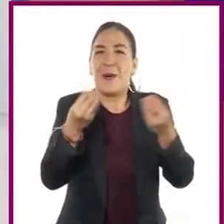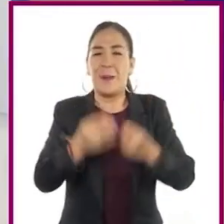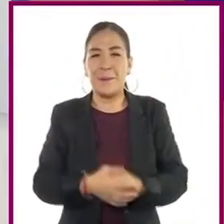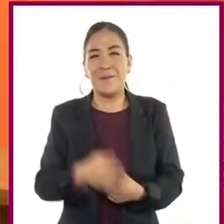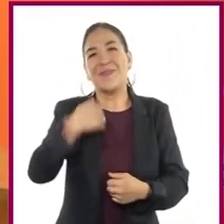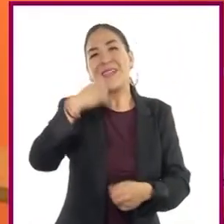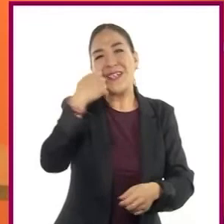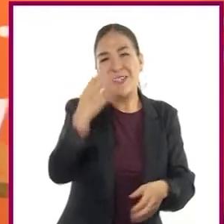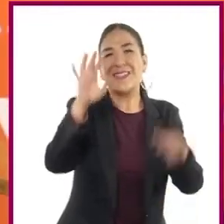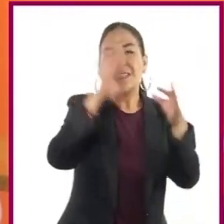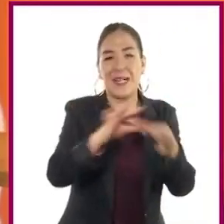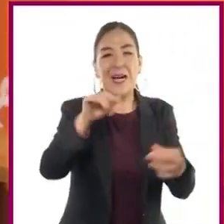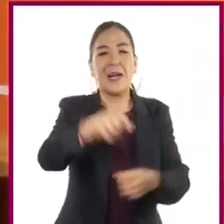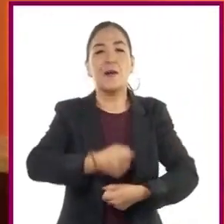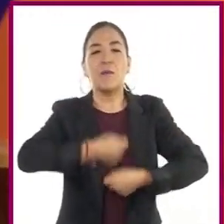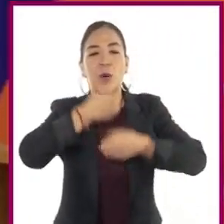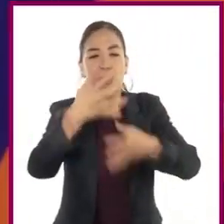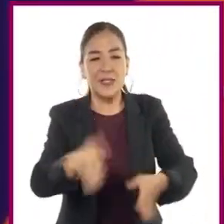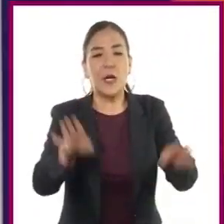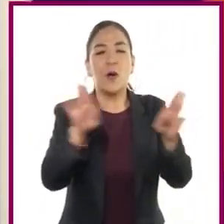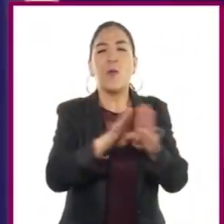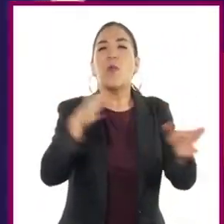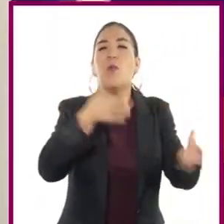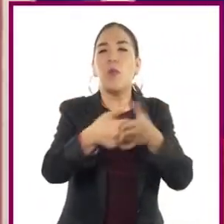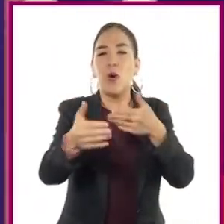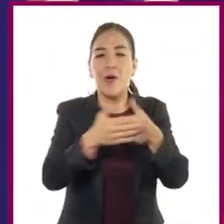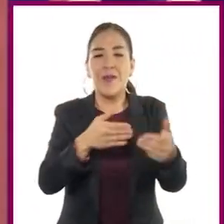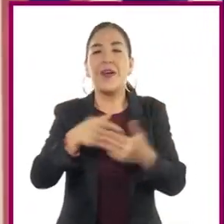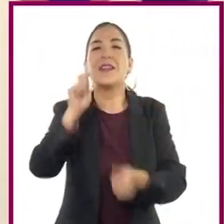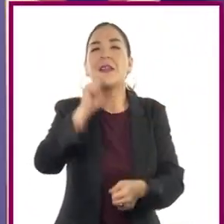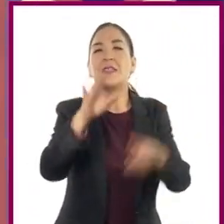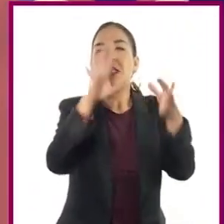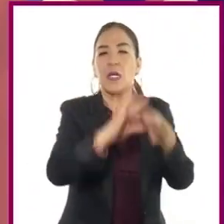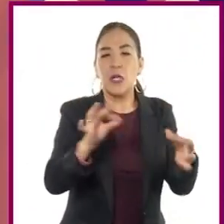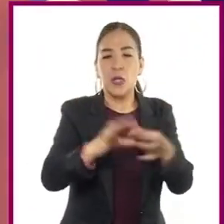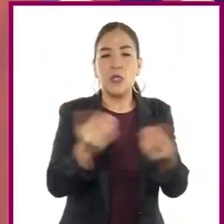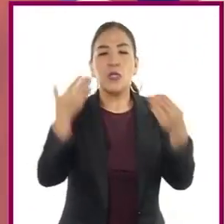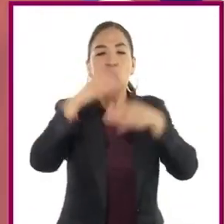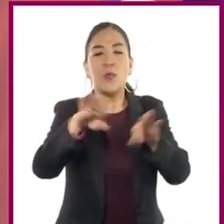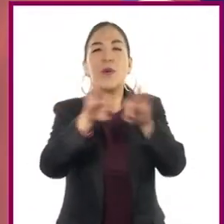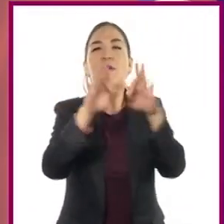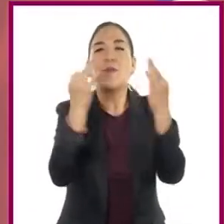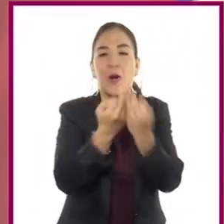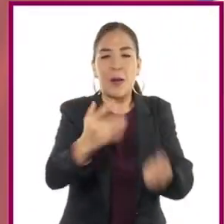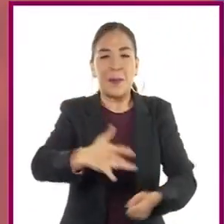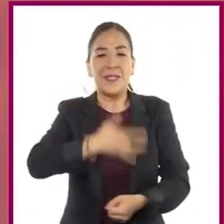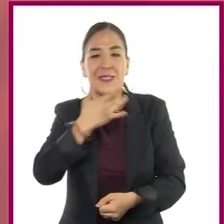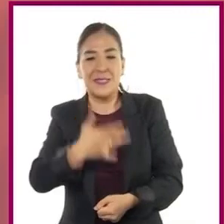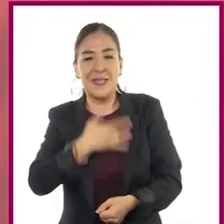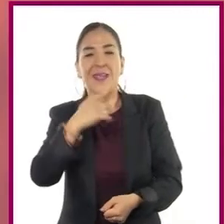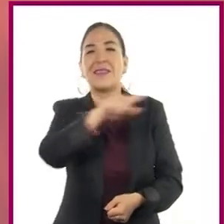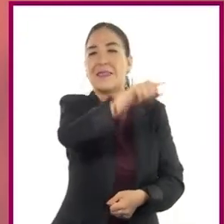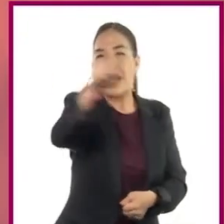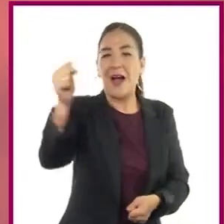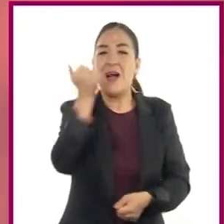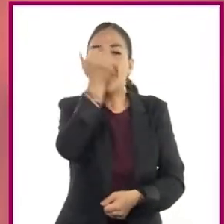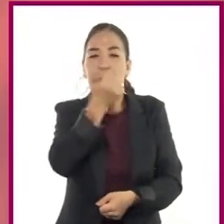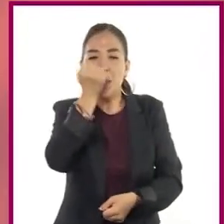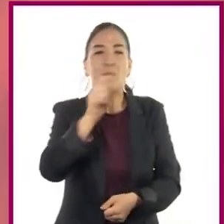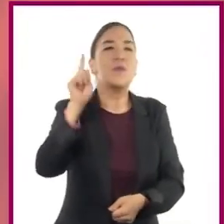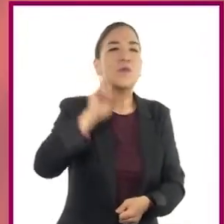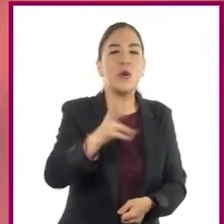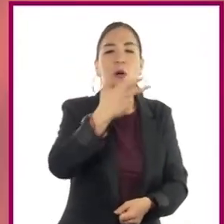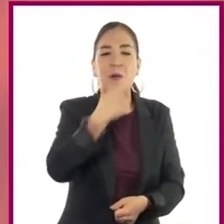poesía contemporánea, encaminada a lo que menciona con respecto a la forma de sentir de nuestras alumnas y